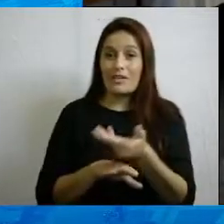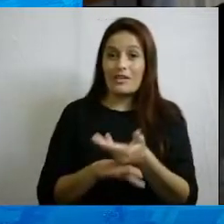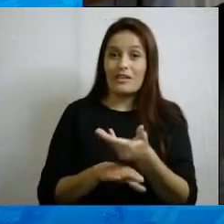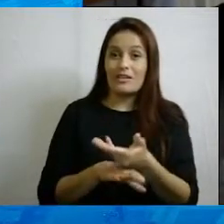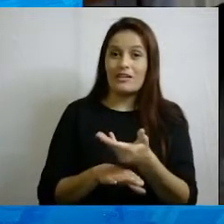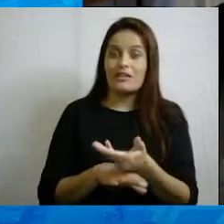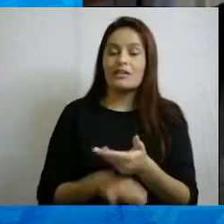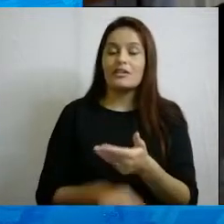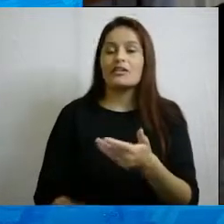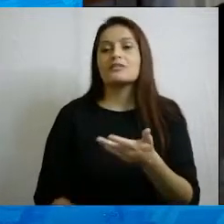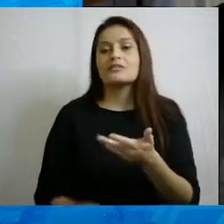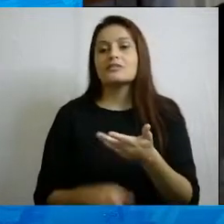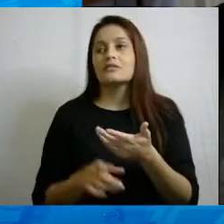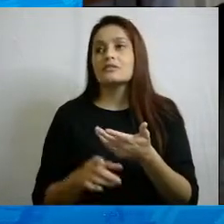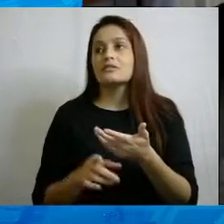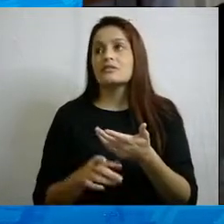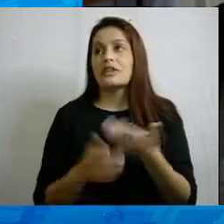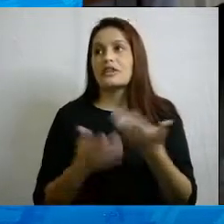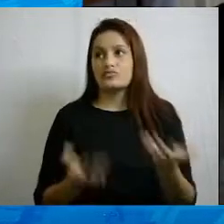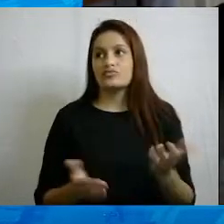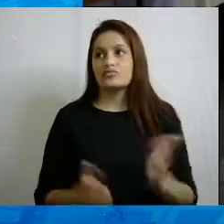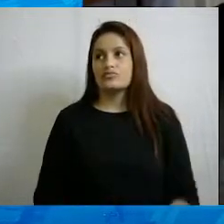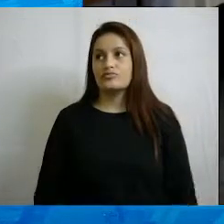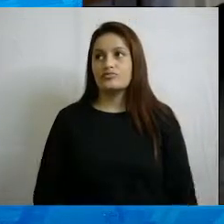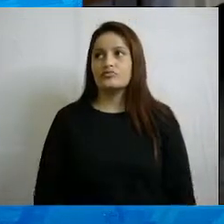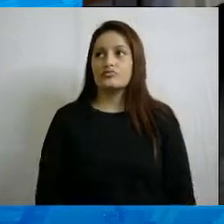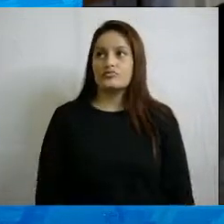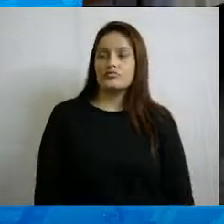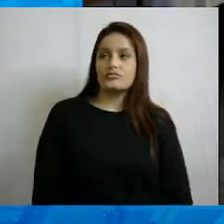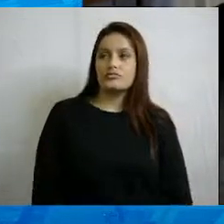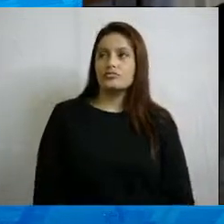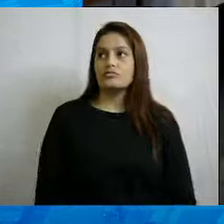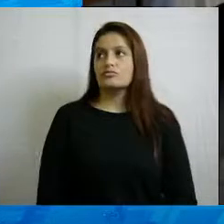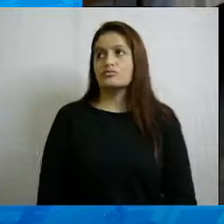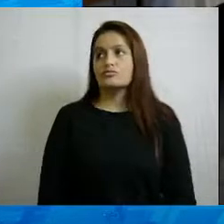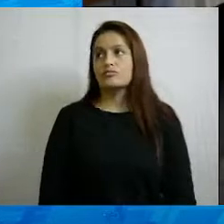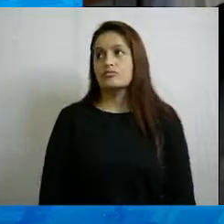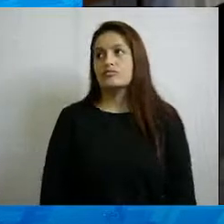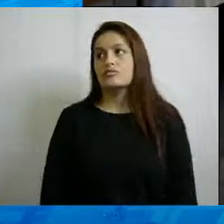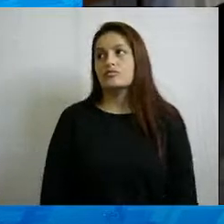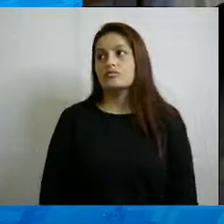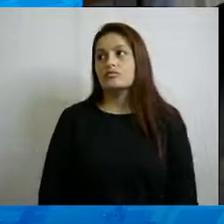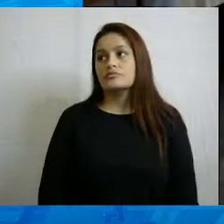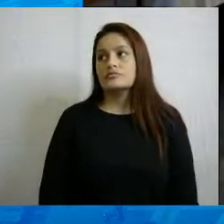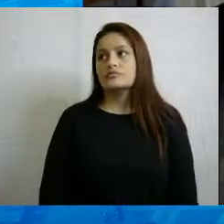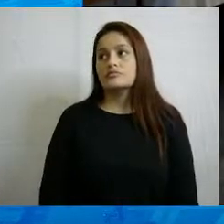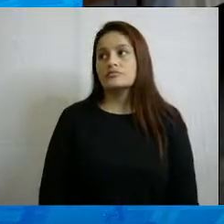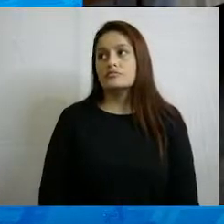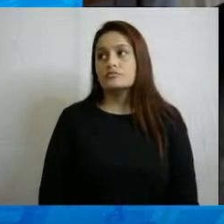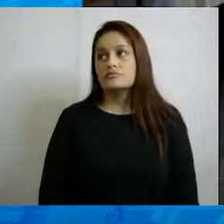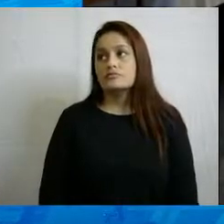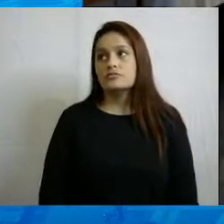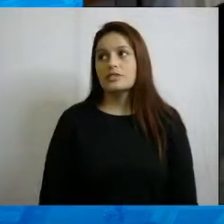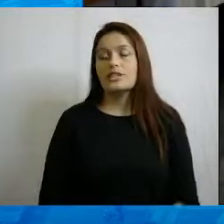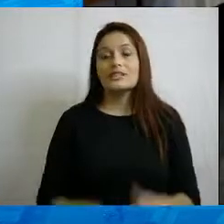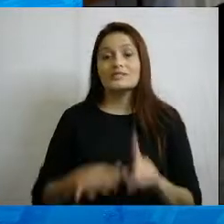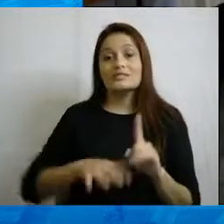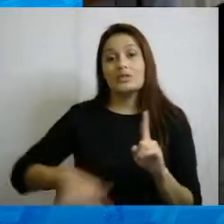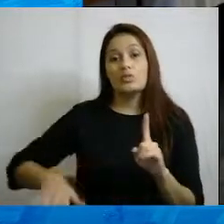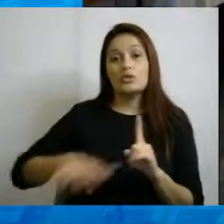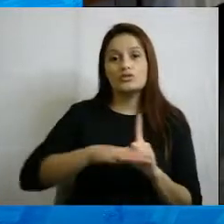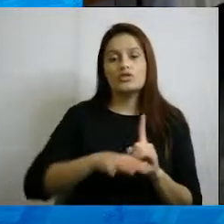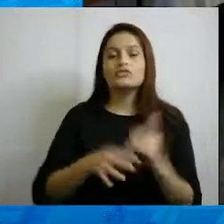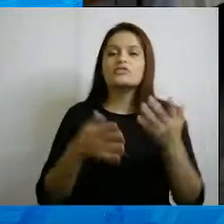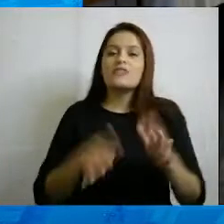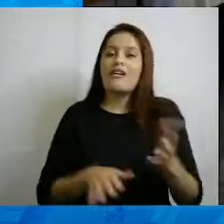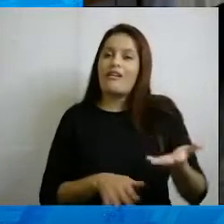¿ya? Así es que eso. Muchas gracias. Quiero mencionar que esta situación la hemos evidenciado en